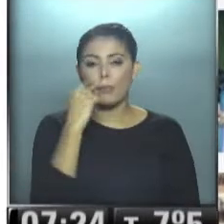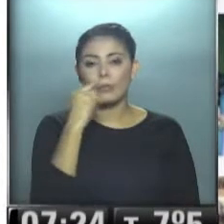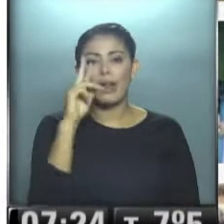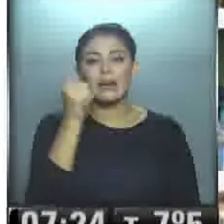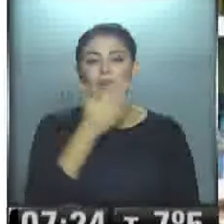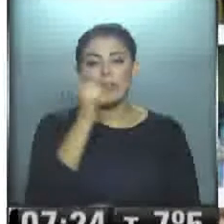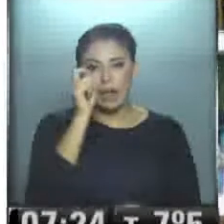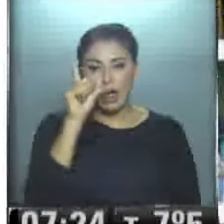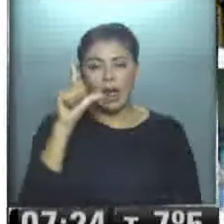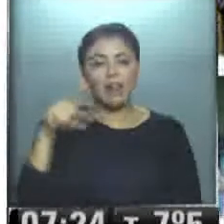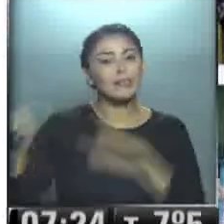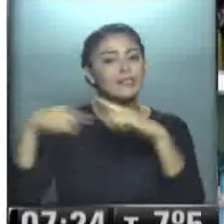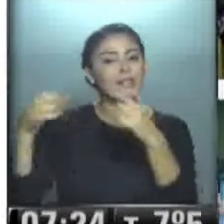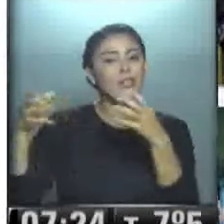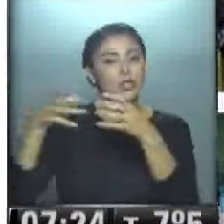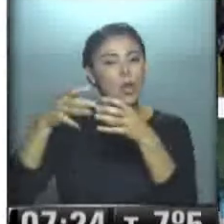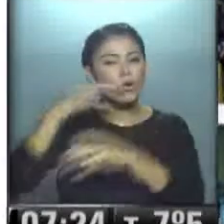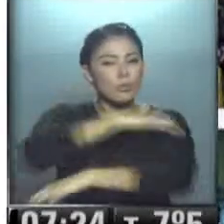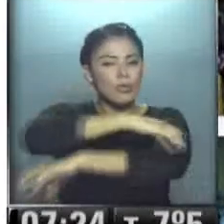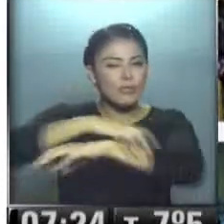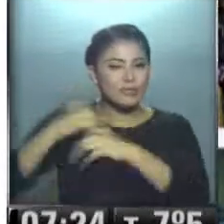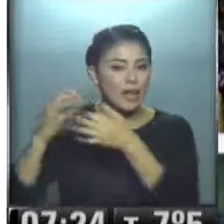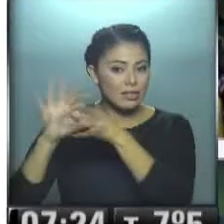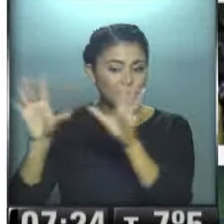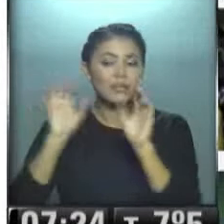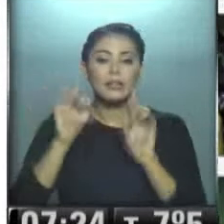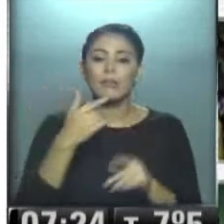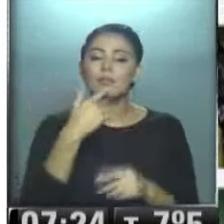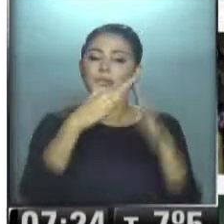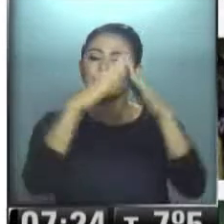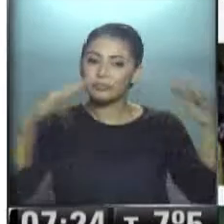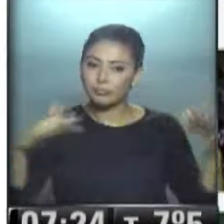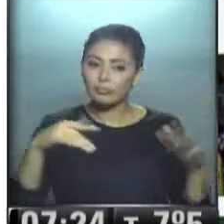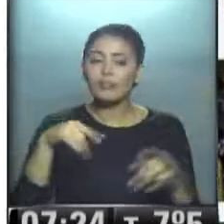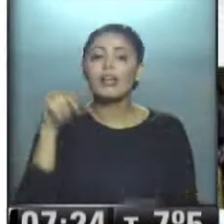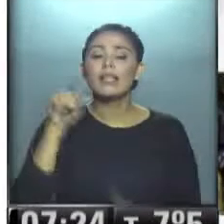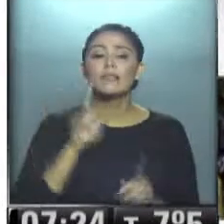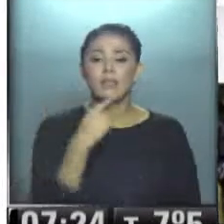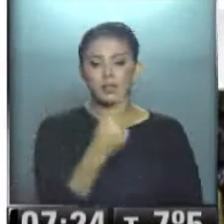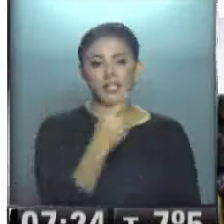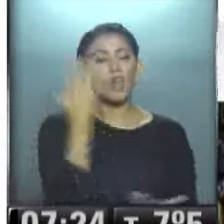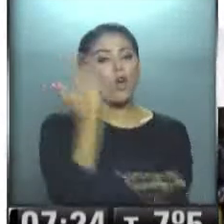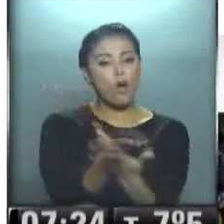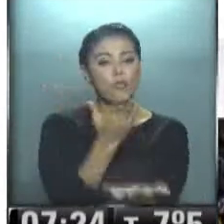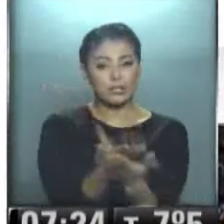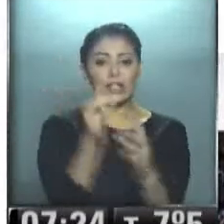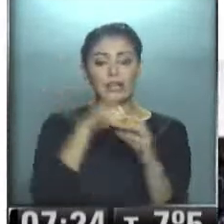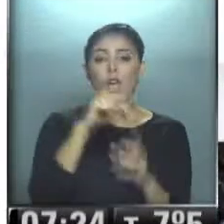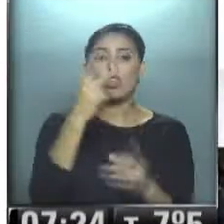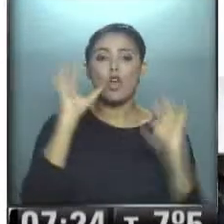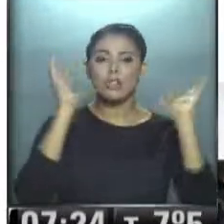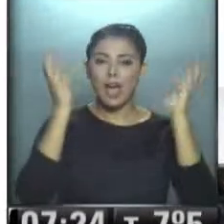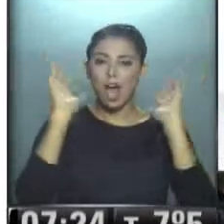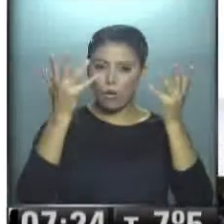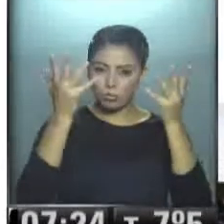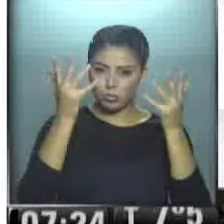dirigente de la corriente visión independiente impulsora de la extracción de la carpa en el gris co el dirigente destacó el reconocimiento que incluye de tus ambulancias para